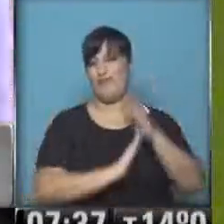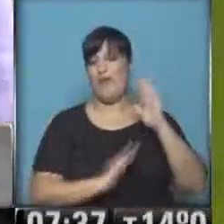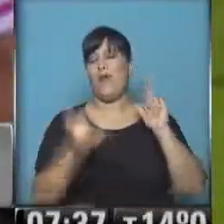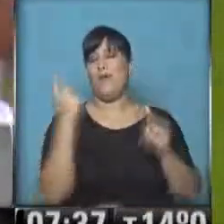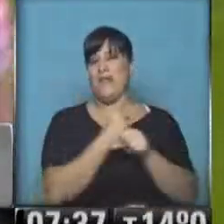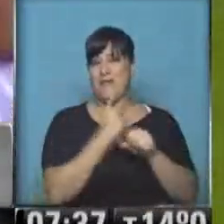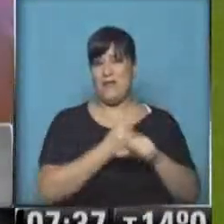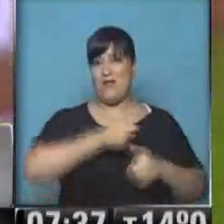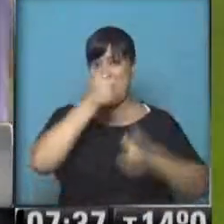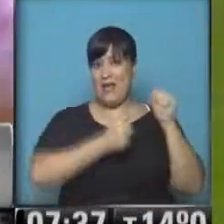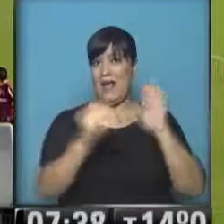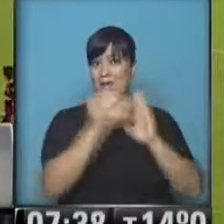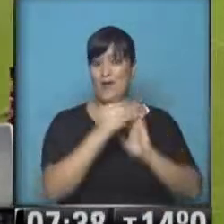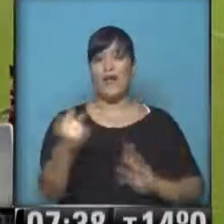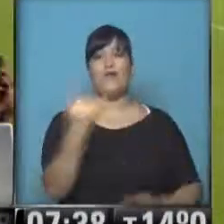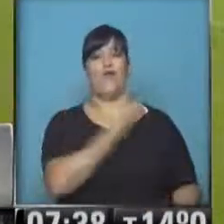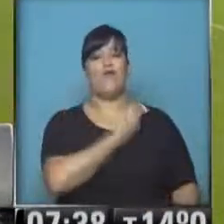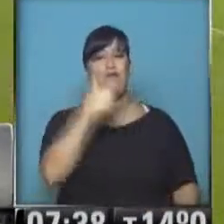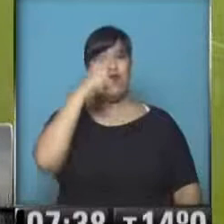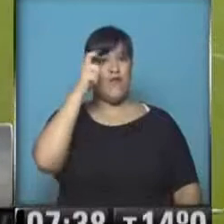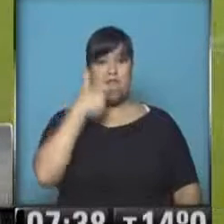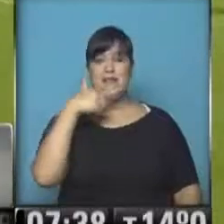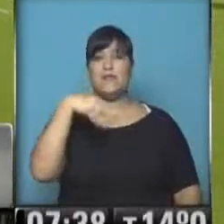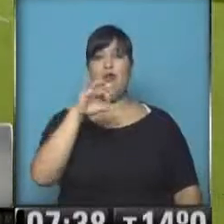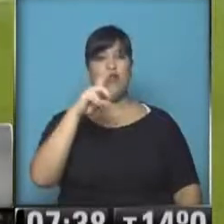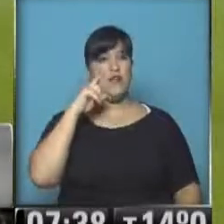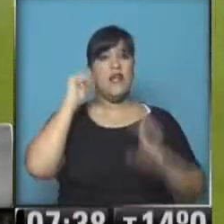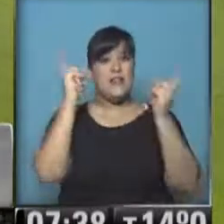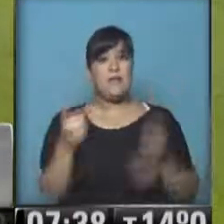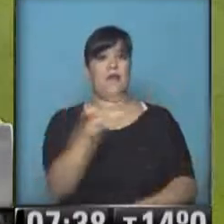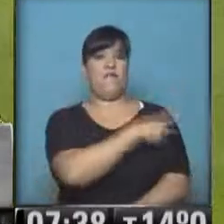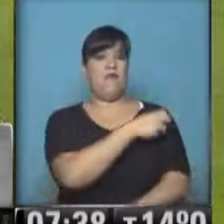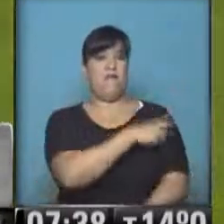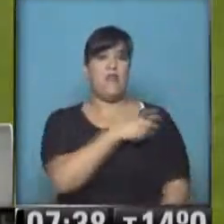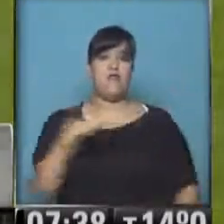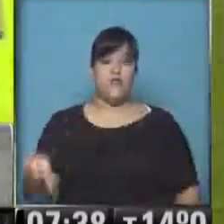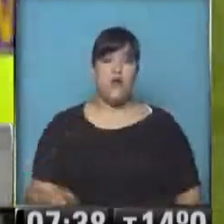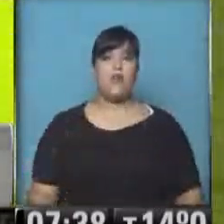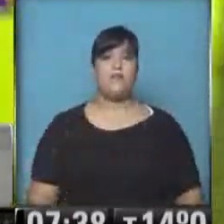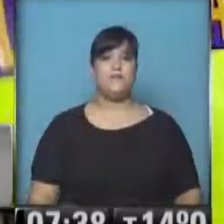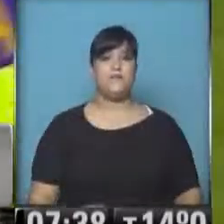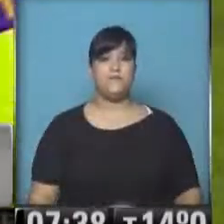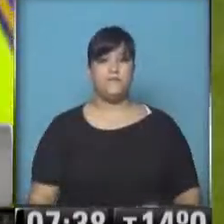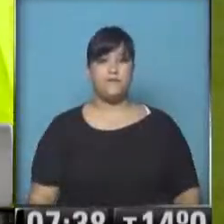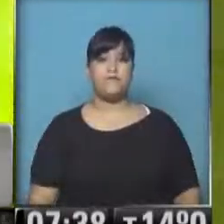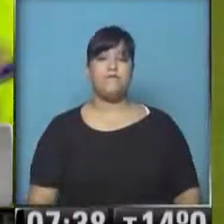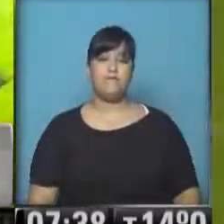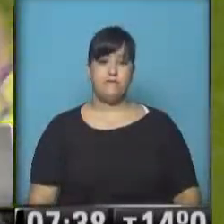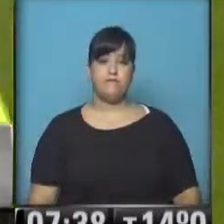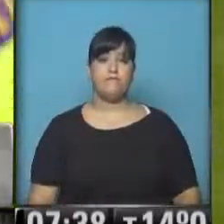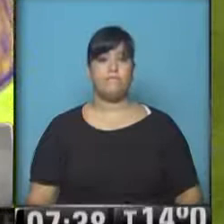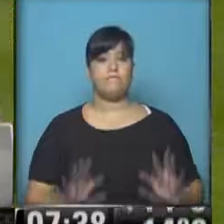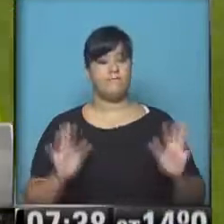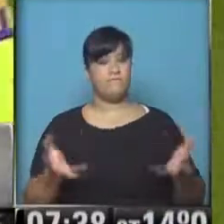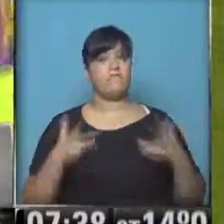Ramiro Funes Mori, su grito de gol. Los defensores son herramientas también. Aquí más goles que la mano, ¿eh? Sí, por eso digo, no, a lo que voy